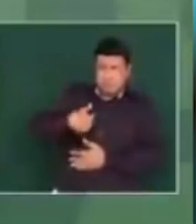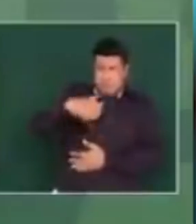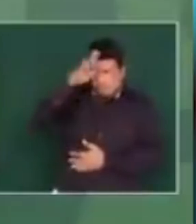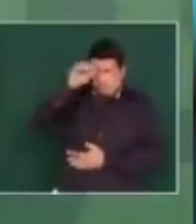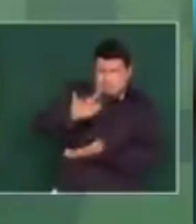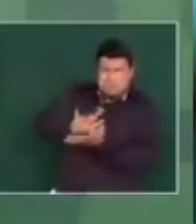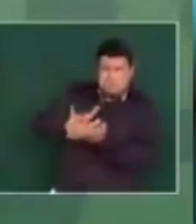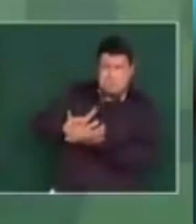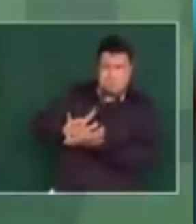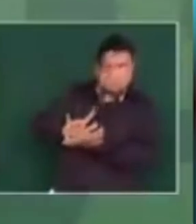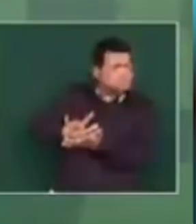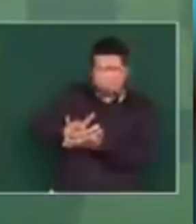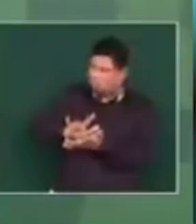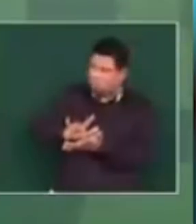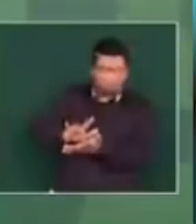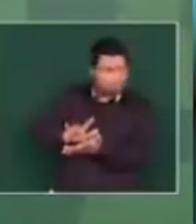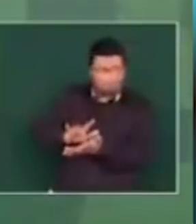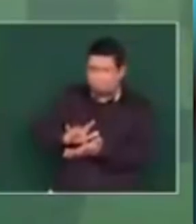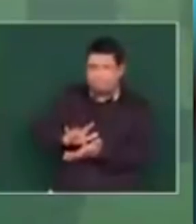reforma.